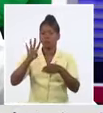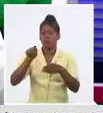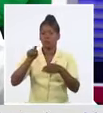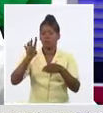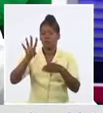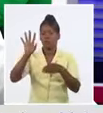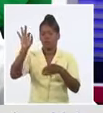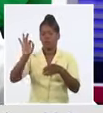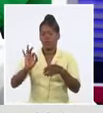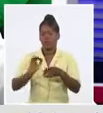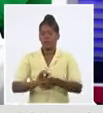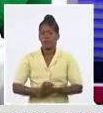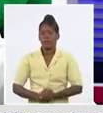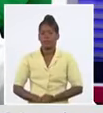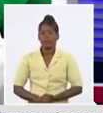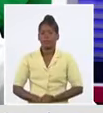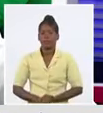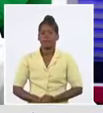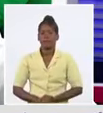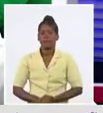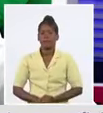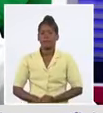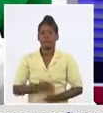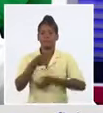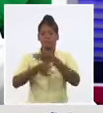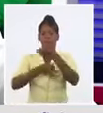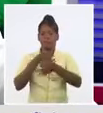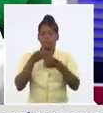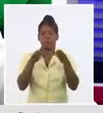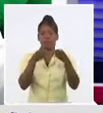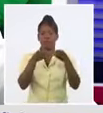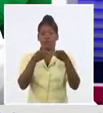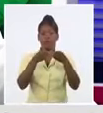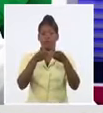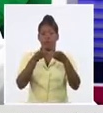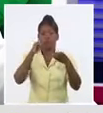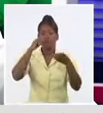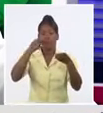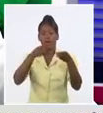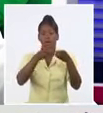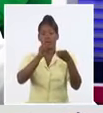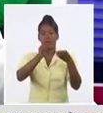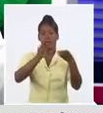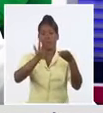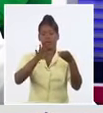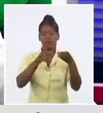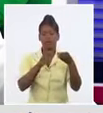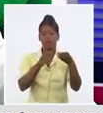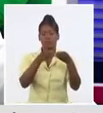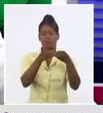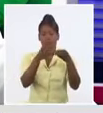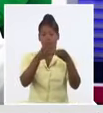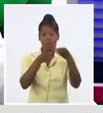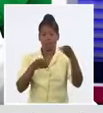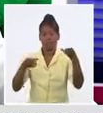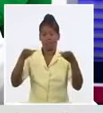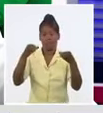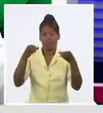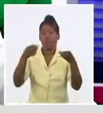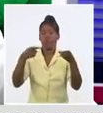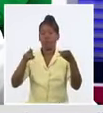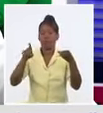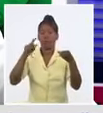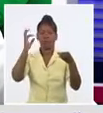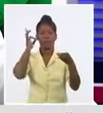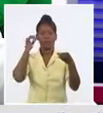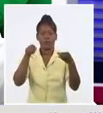64,4%. El sexo masculino, con 25 de los 45, pues es el que predomina